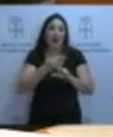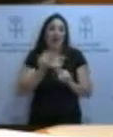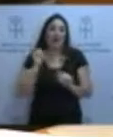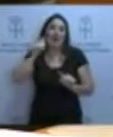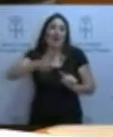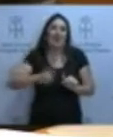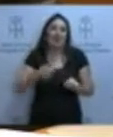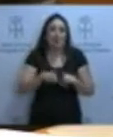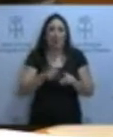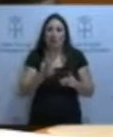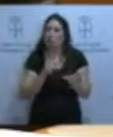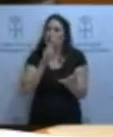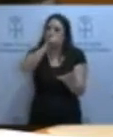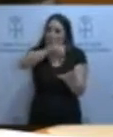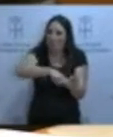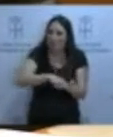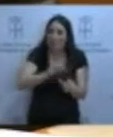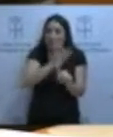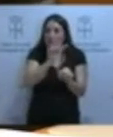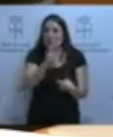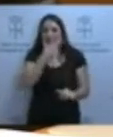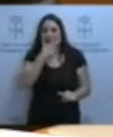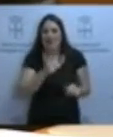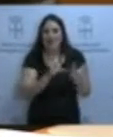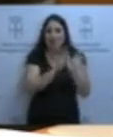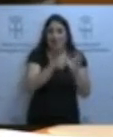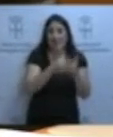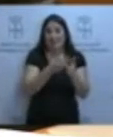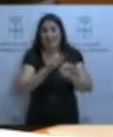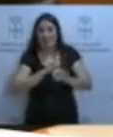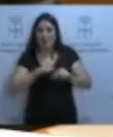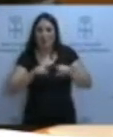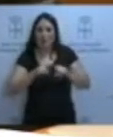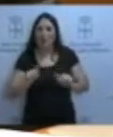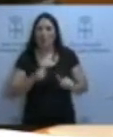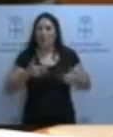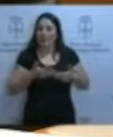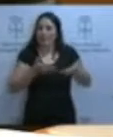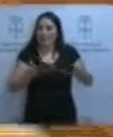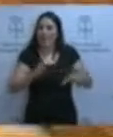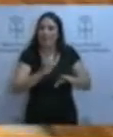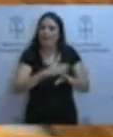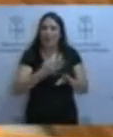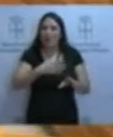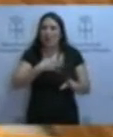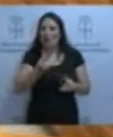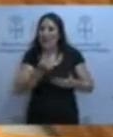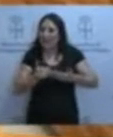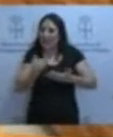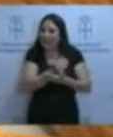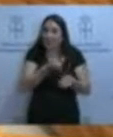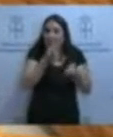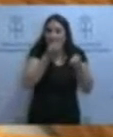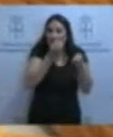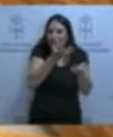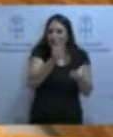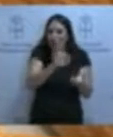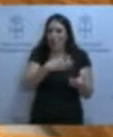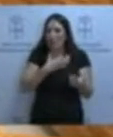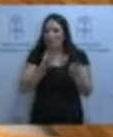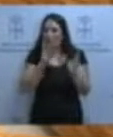La fórmula es sencilla. Desde abril hasta noviembre se abría una ventana de oportunidad para aflorar todas las rentas no declaradas en el extranjero. No